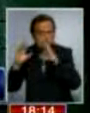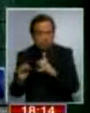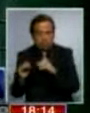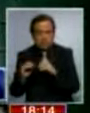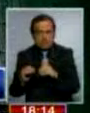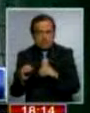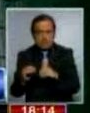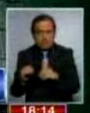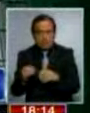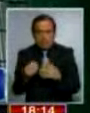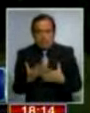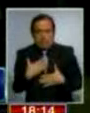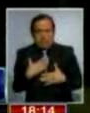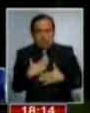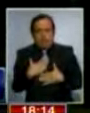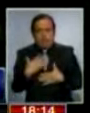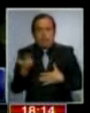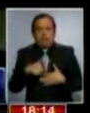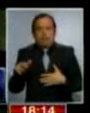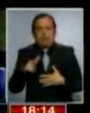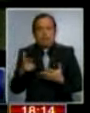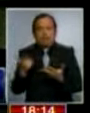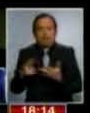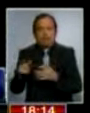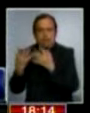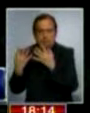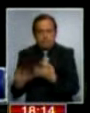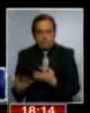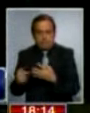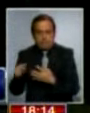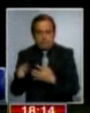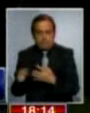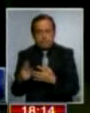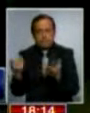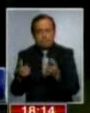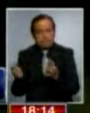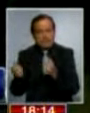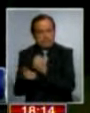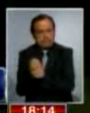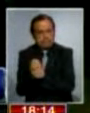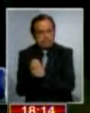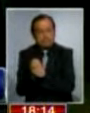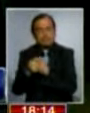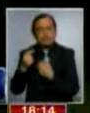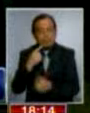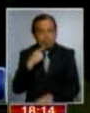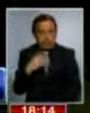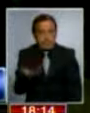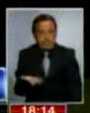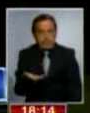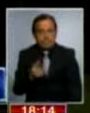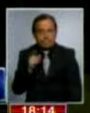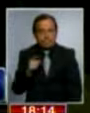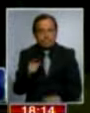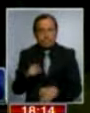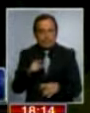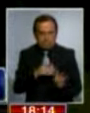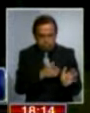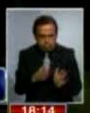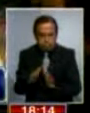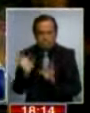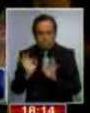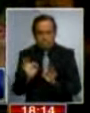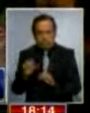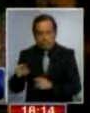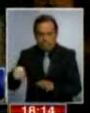con horas de terror. Ellas la hicieron privada de libertad en una celda. Entonces, ese es un tema extraordinariamente relevante porque se aplica el protocolo, son